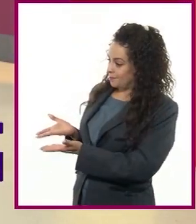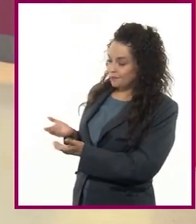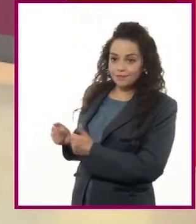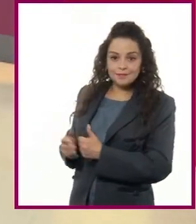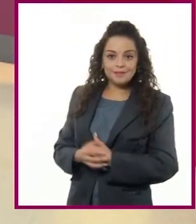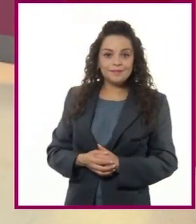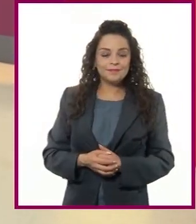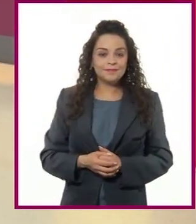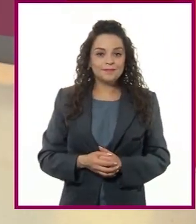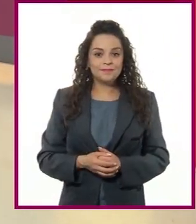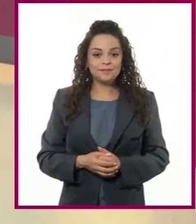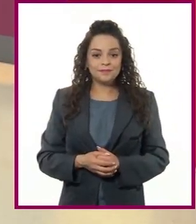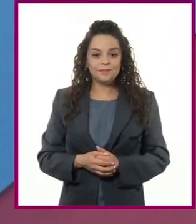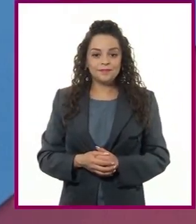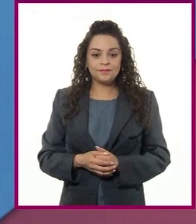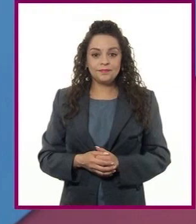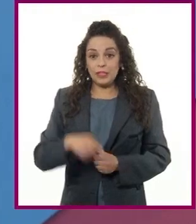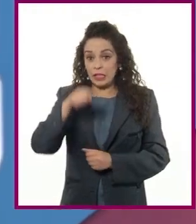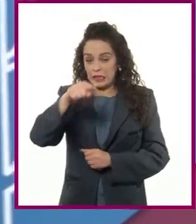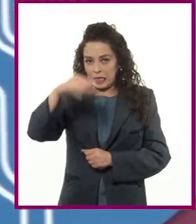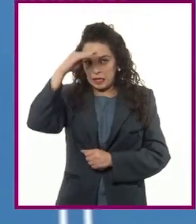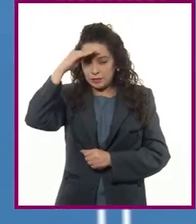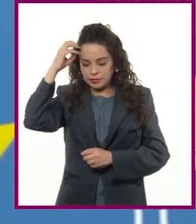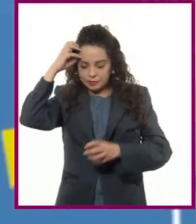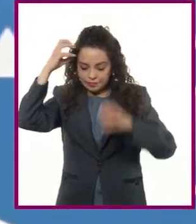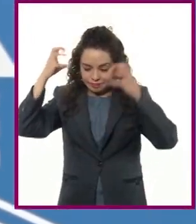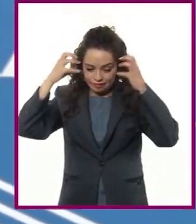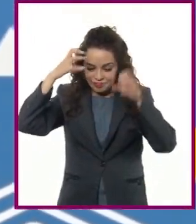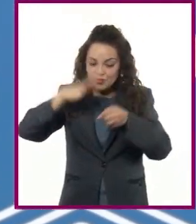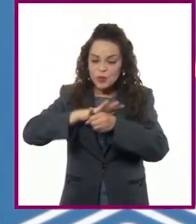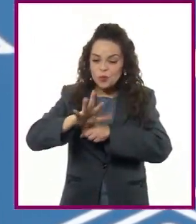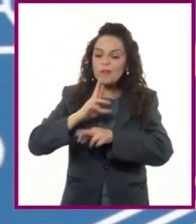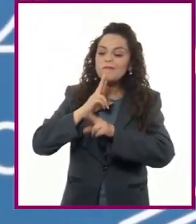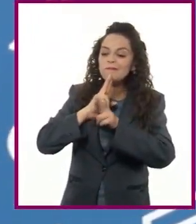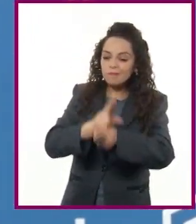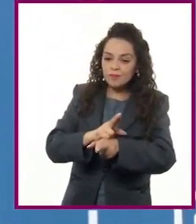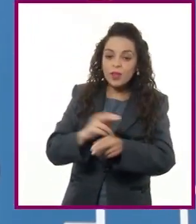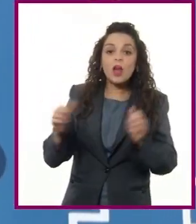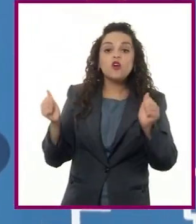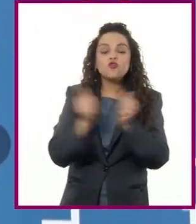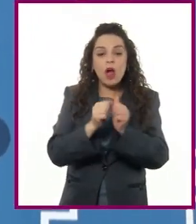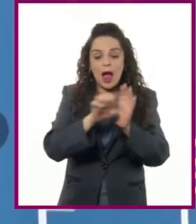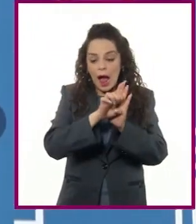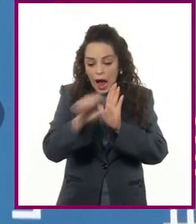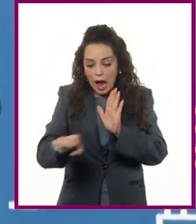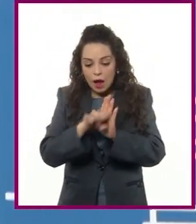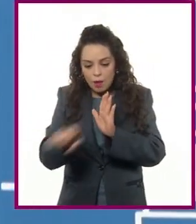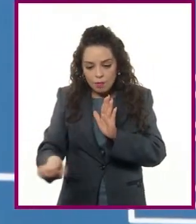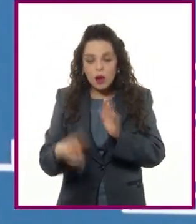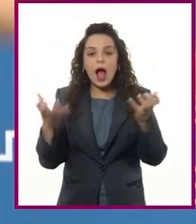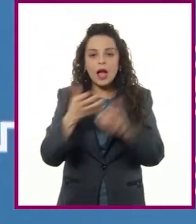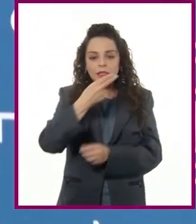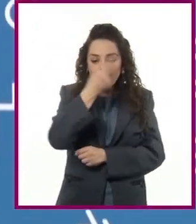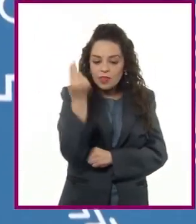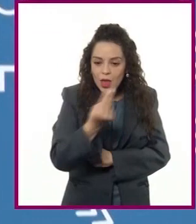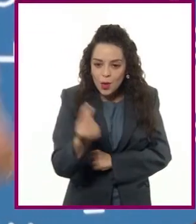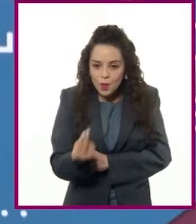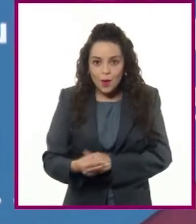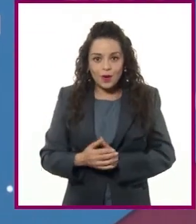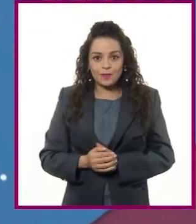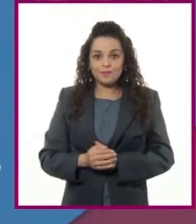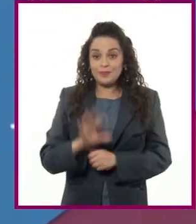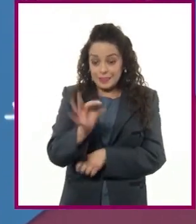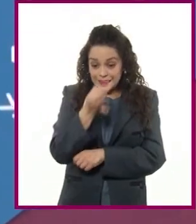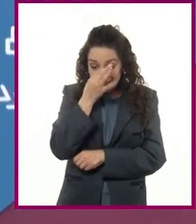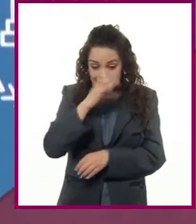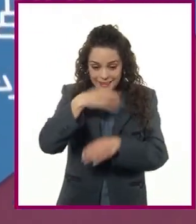conflicto? Reflexionen su respuesta y ejemplifiquen con un dibujo. Estamos por